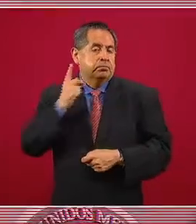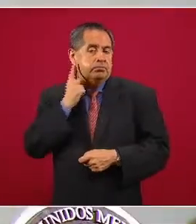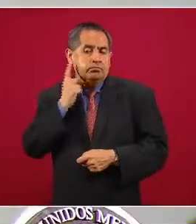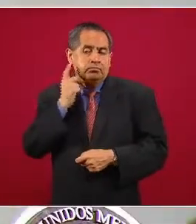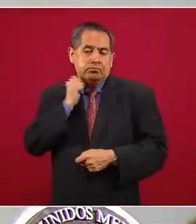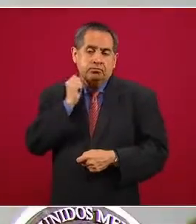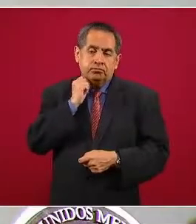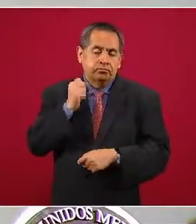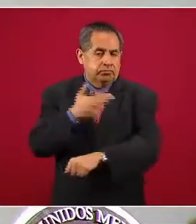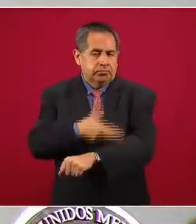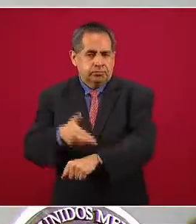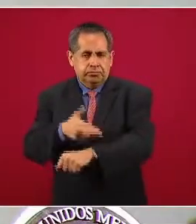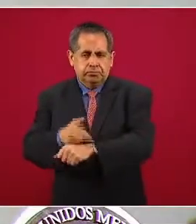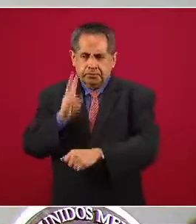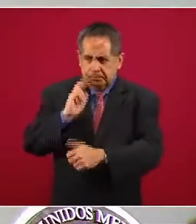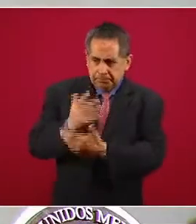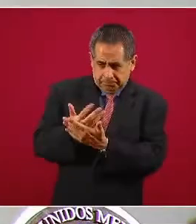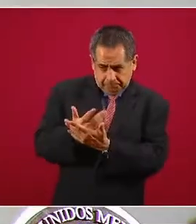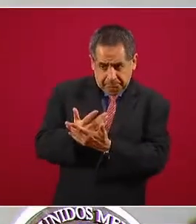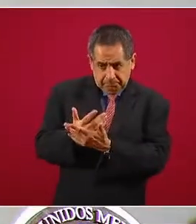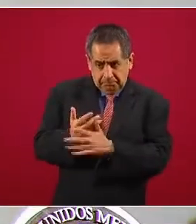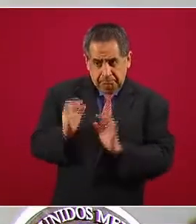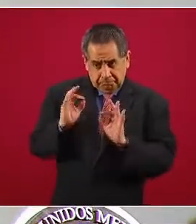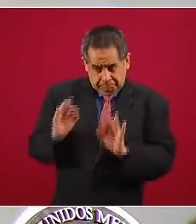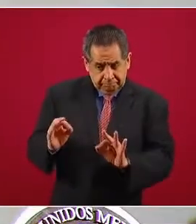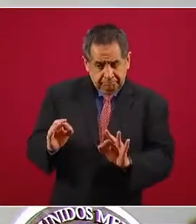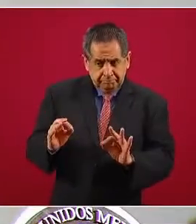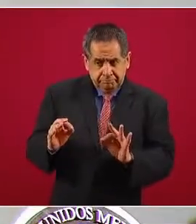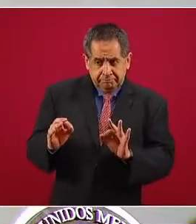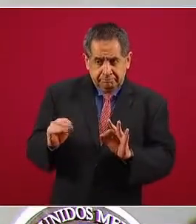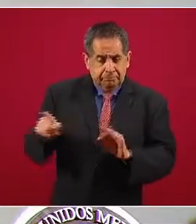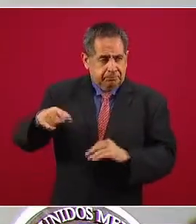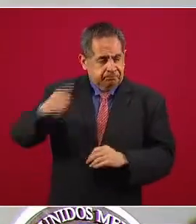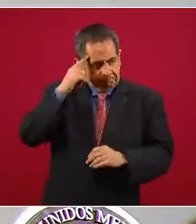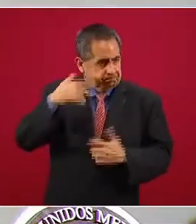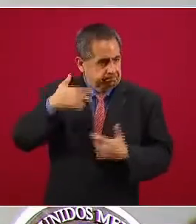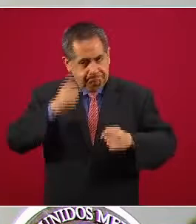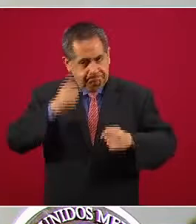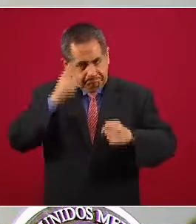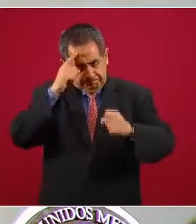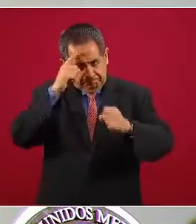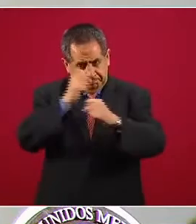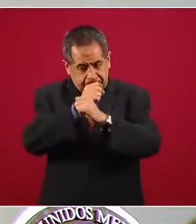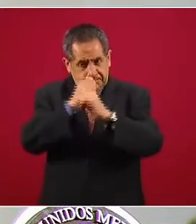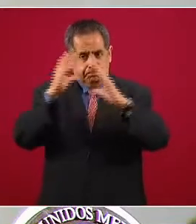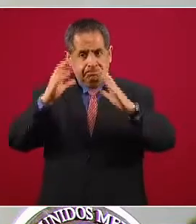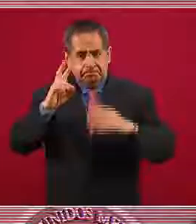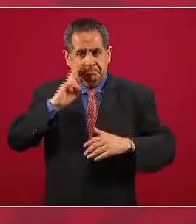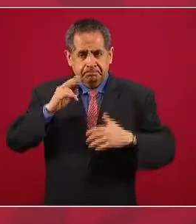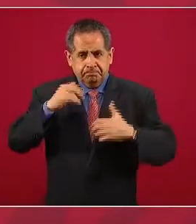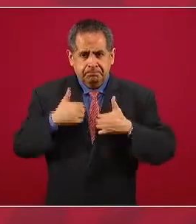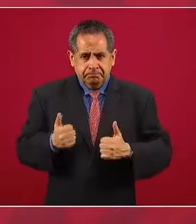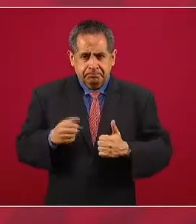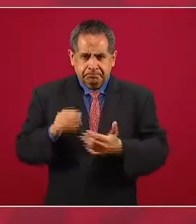pues, podamos llegar a entender lo que hoy se está haciendo.